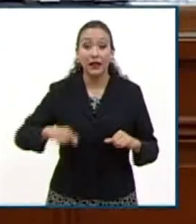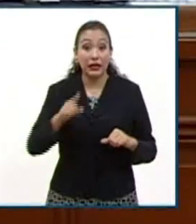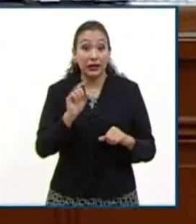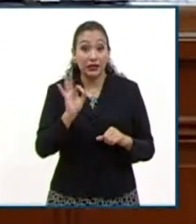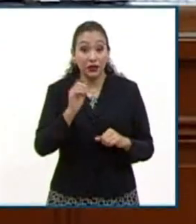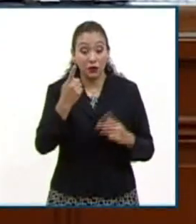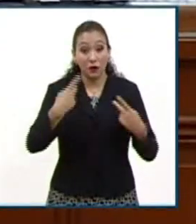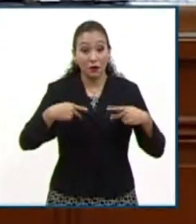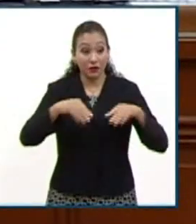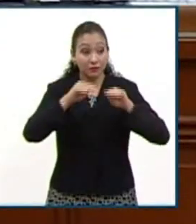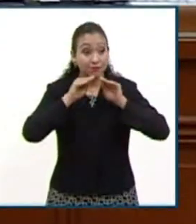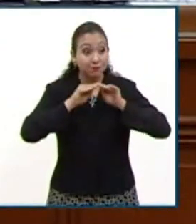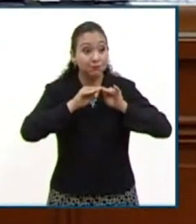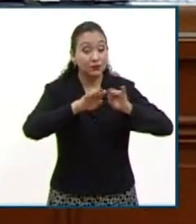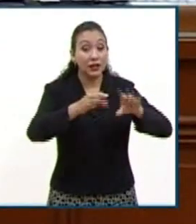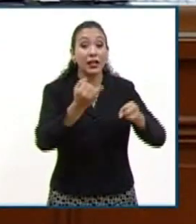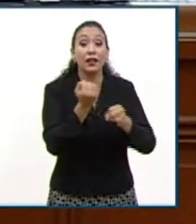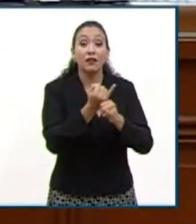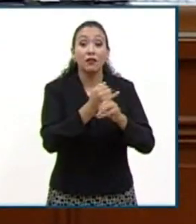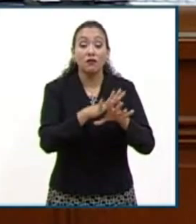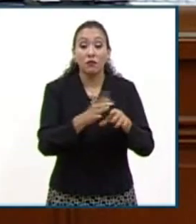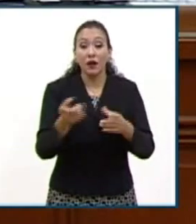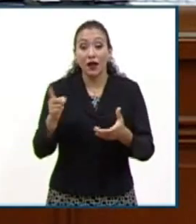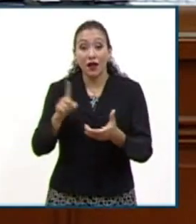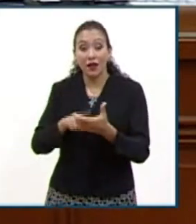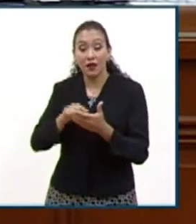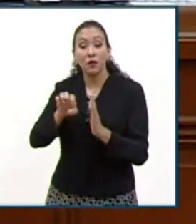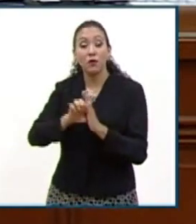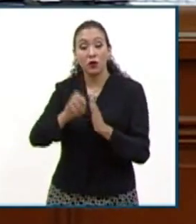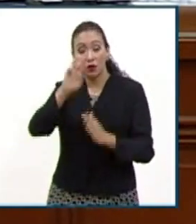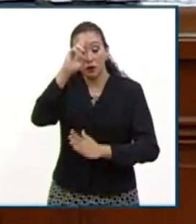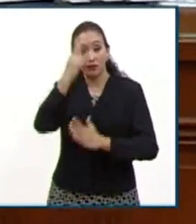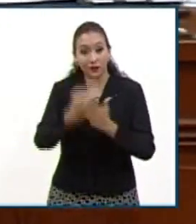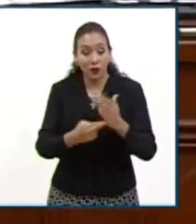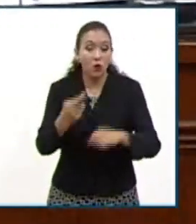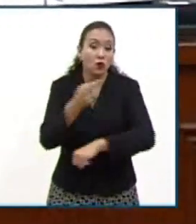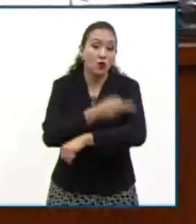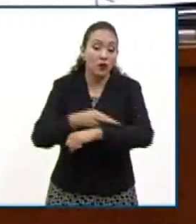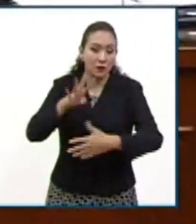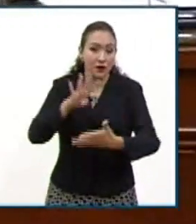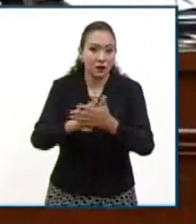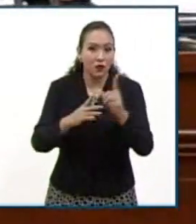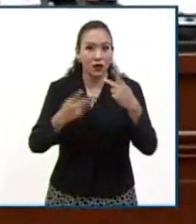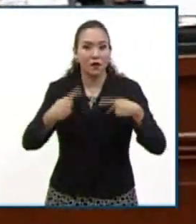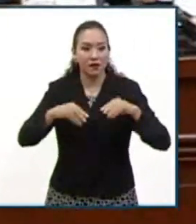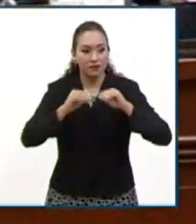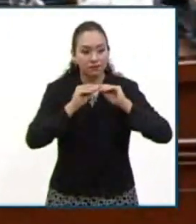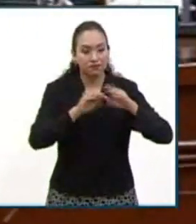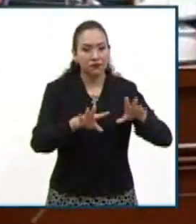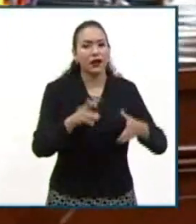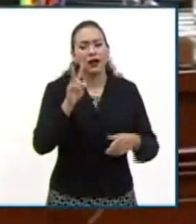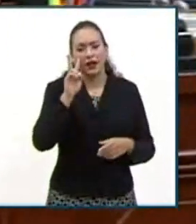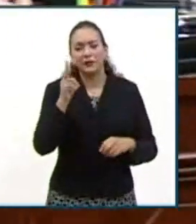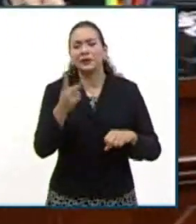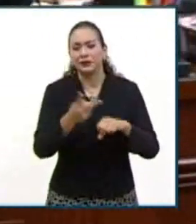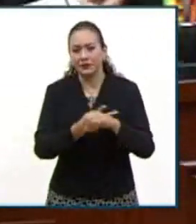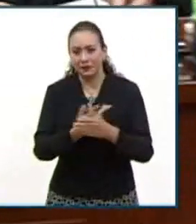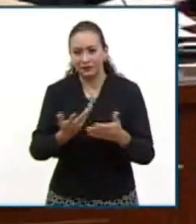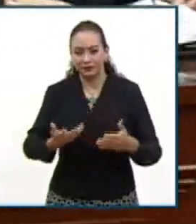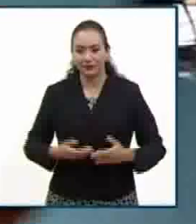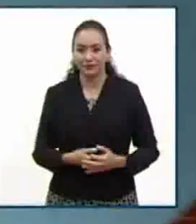formas información relacionada con hechos constitutivos de delito y los procedimientos penales. Escuchemos nuevamente a la ministra